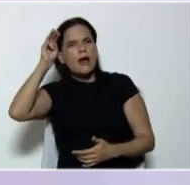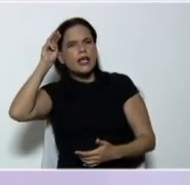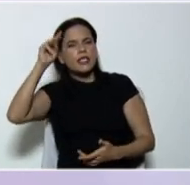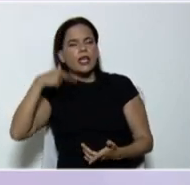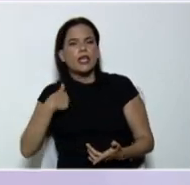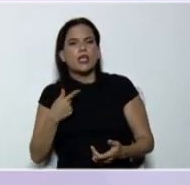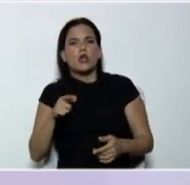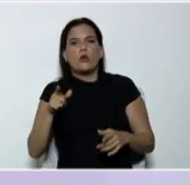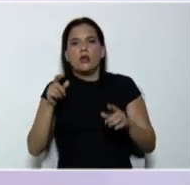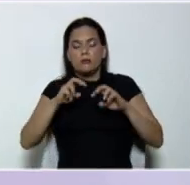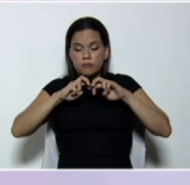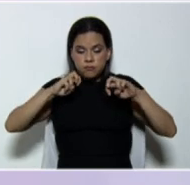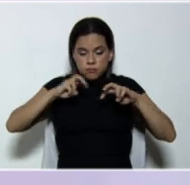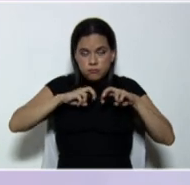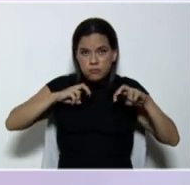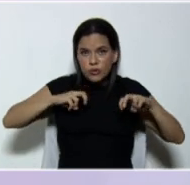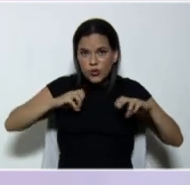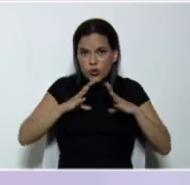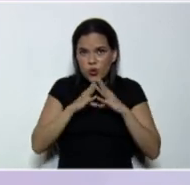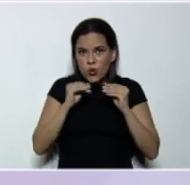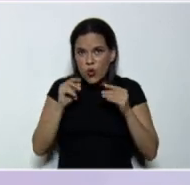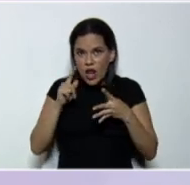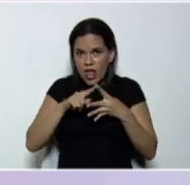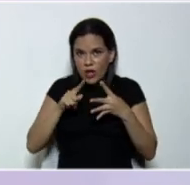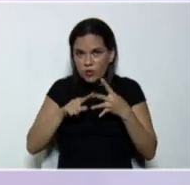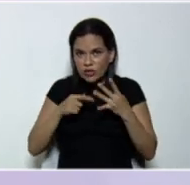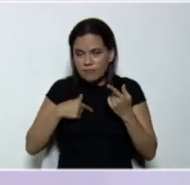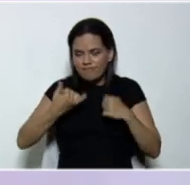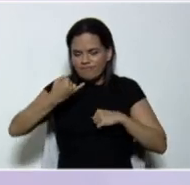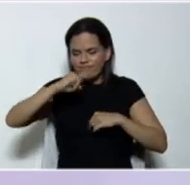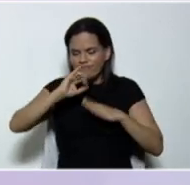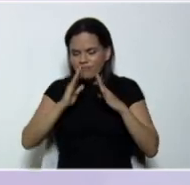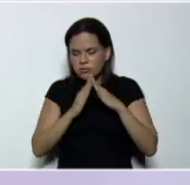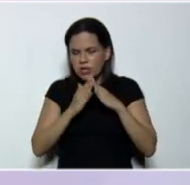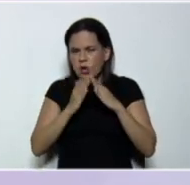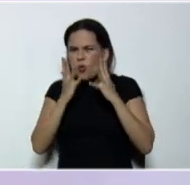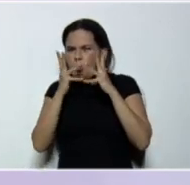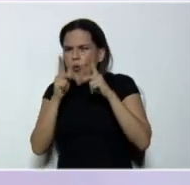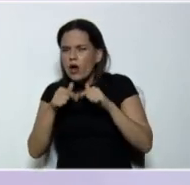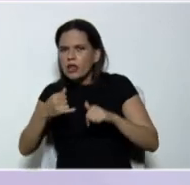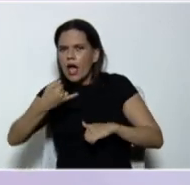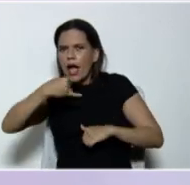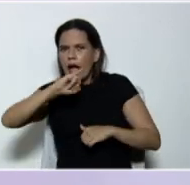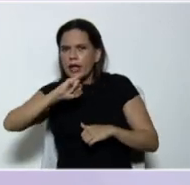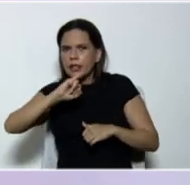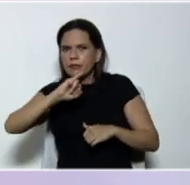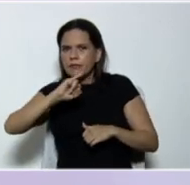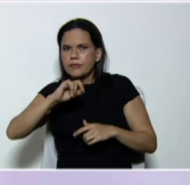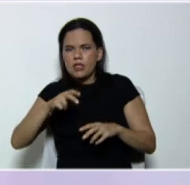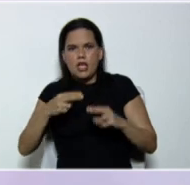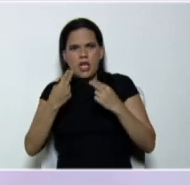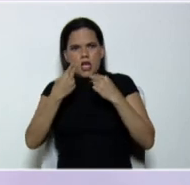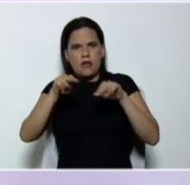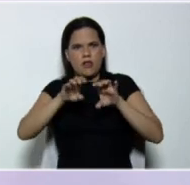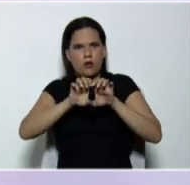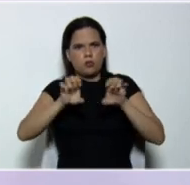nos va a llevar a descubrir las cosas que hay en casa y cuántas hay en el nivel de educación inicial.